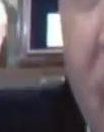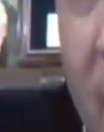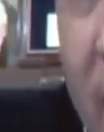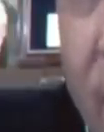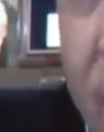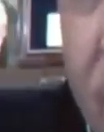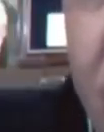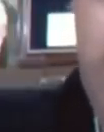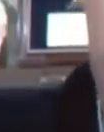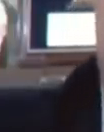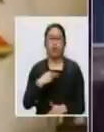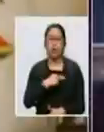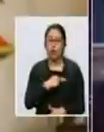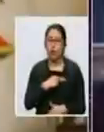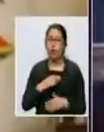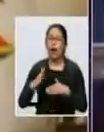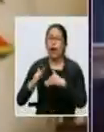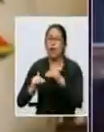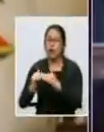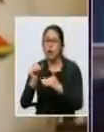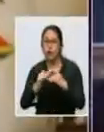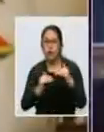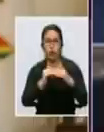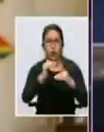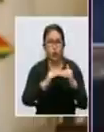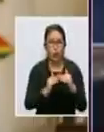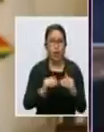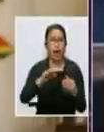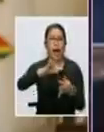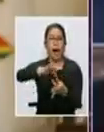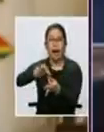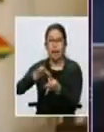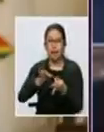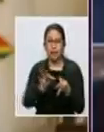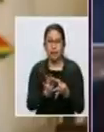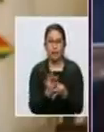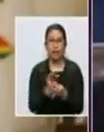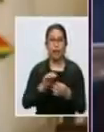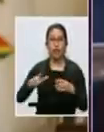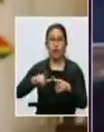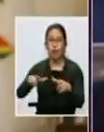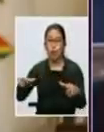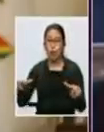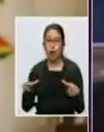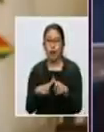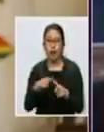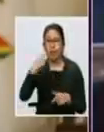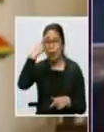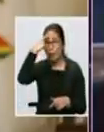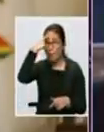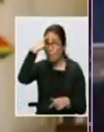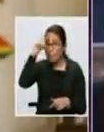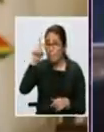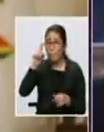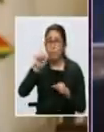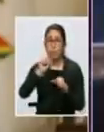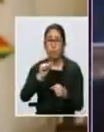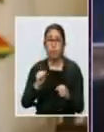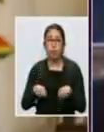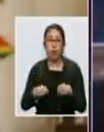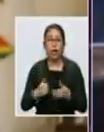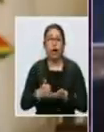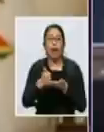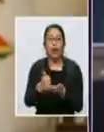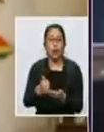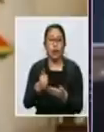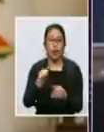a la dirigencia sindical y fundamentalmente a la COP. Primero en el proceso de pacificación, más reconocido de manera explícita, lo ha reconocido además